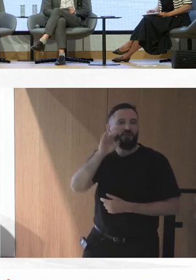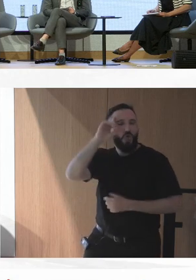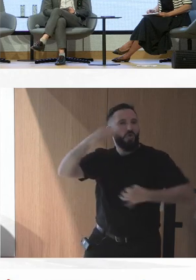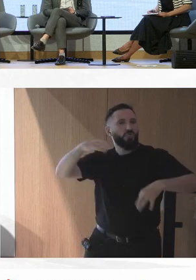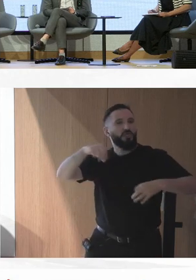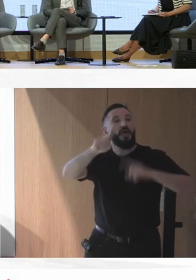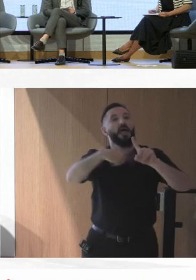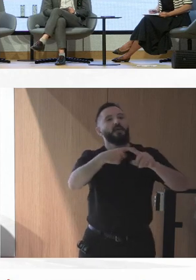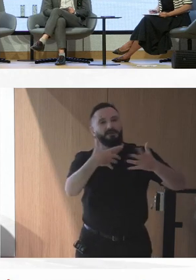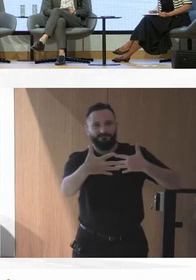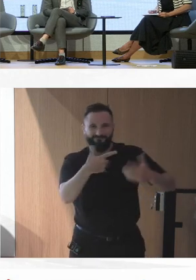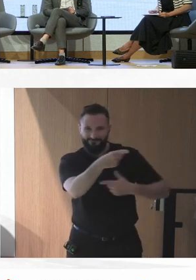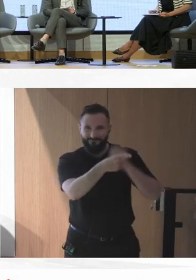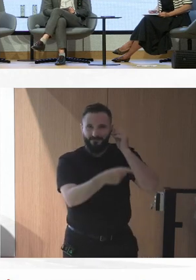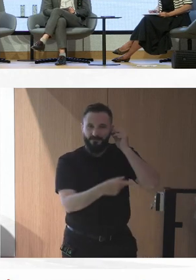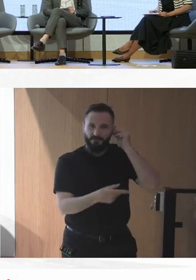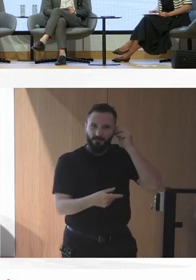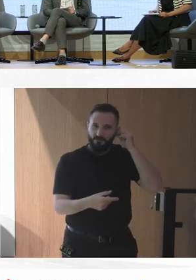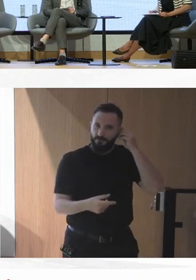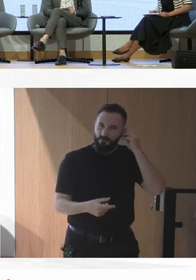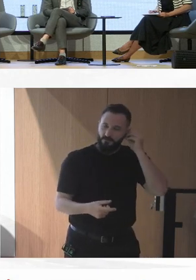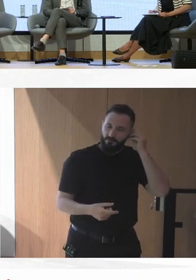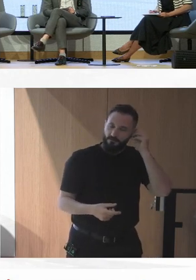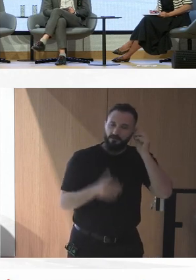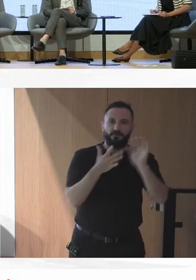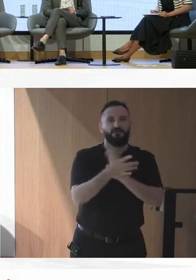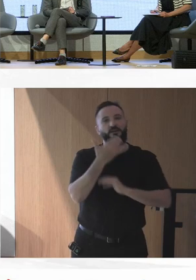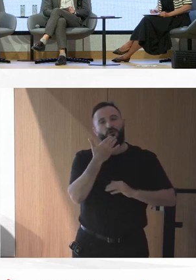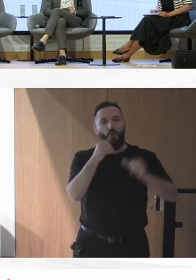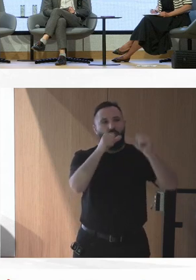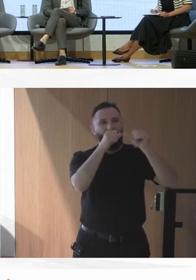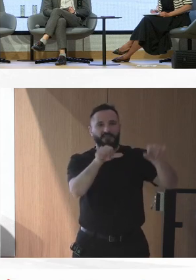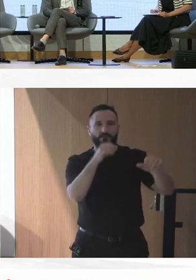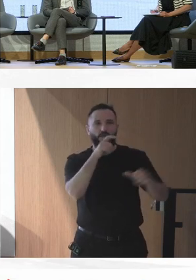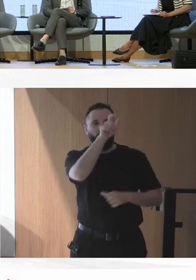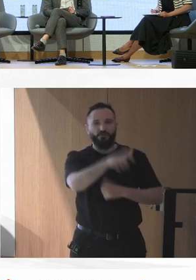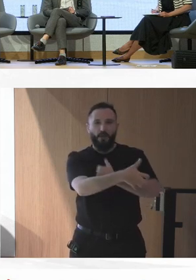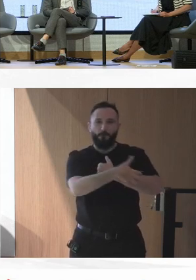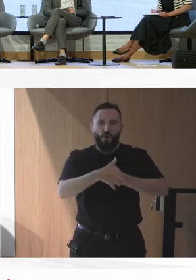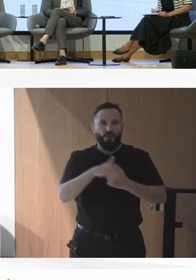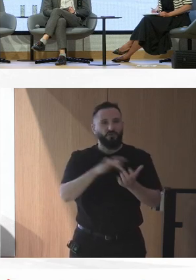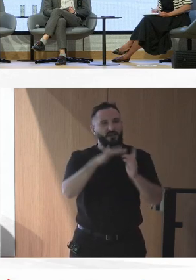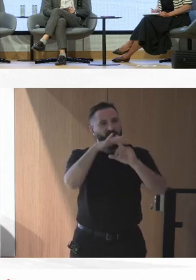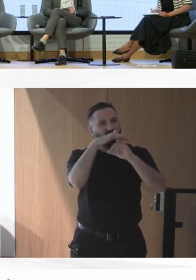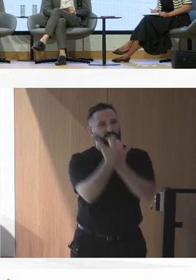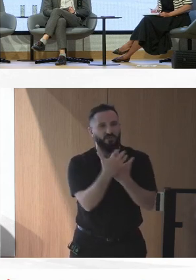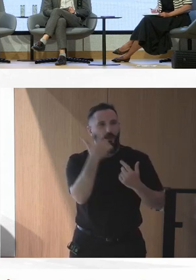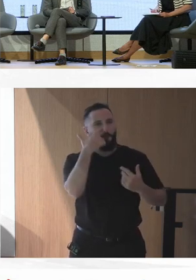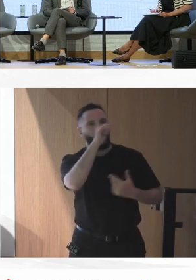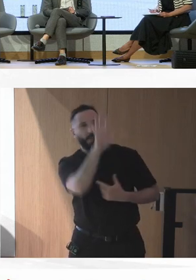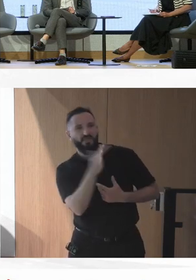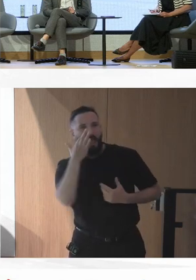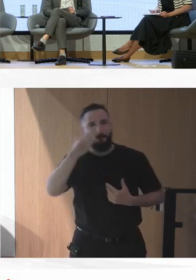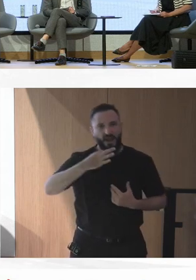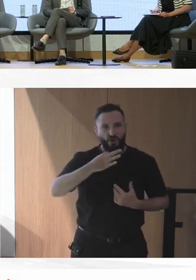¿no? En ese estigma, ¿no? De las personas que delinquen, que muchas veces es por cuestiones de pobreza, de situación. Pero bueno, tienen ese estigma de peligrosas, pero encima